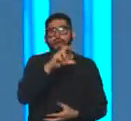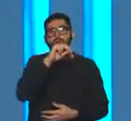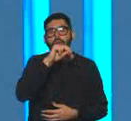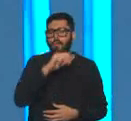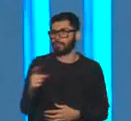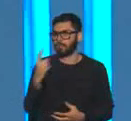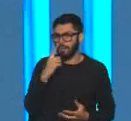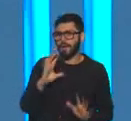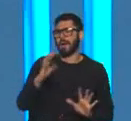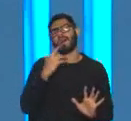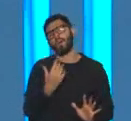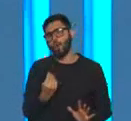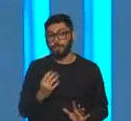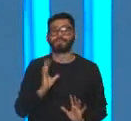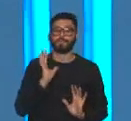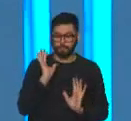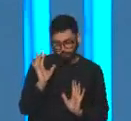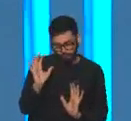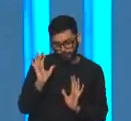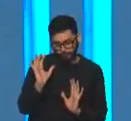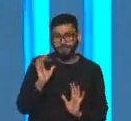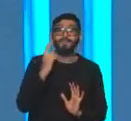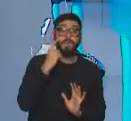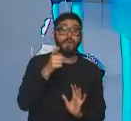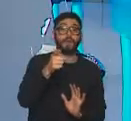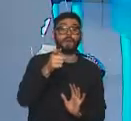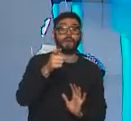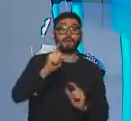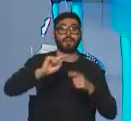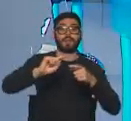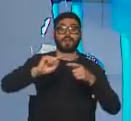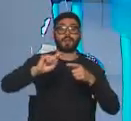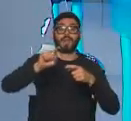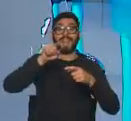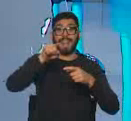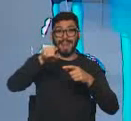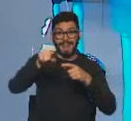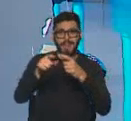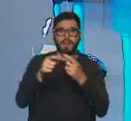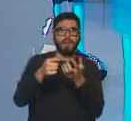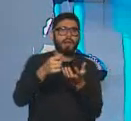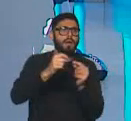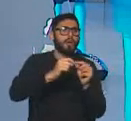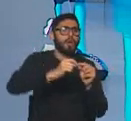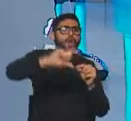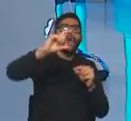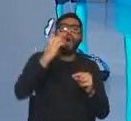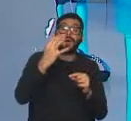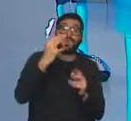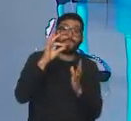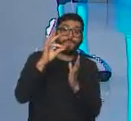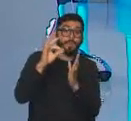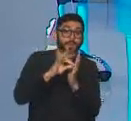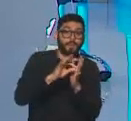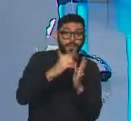decís, bueno, no, pero vos fíjate, mirá, vamos ahora con los criterios de segmentación. El primero tiene que ver con estar